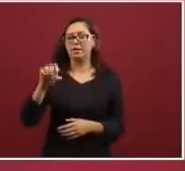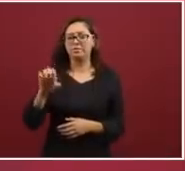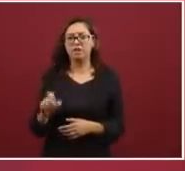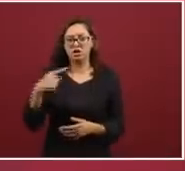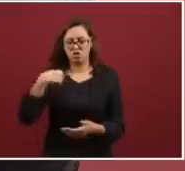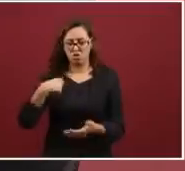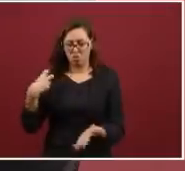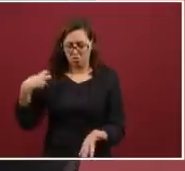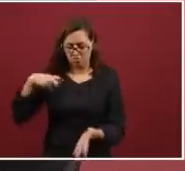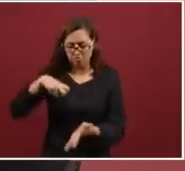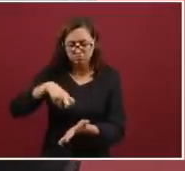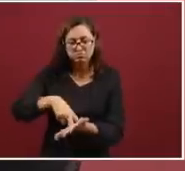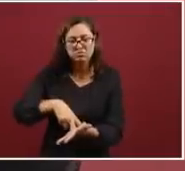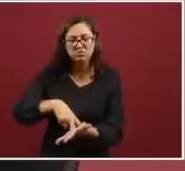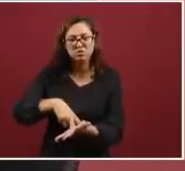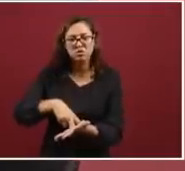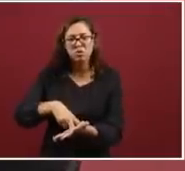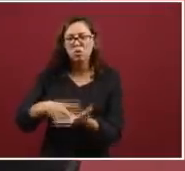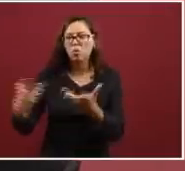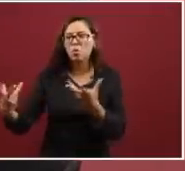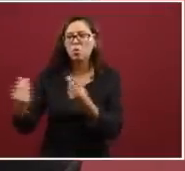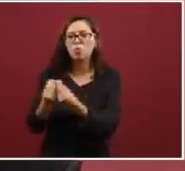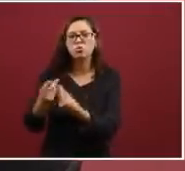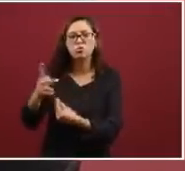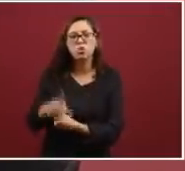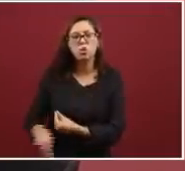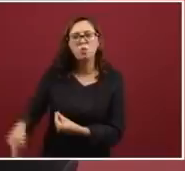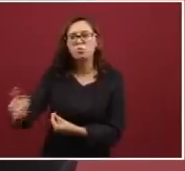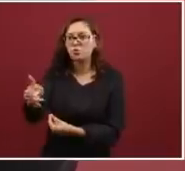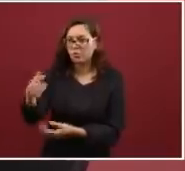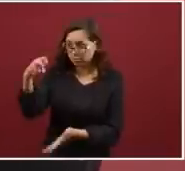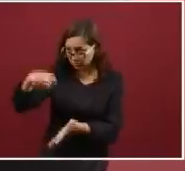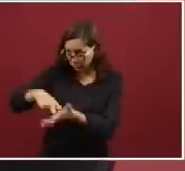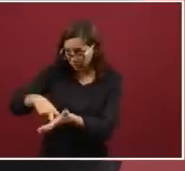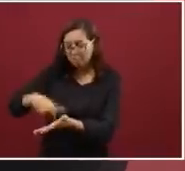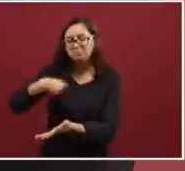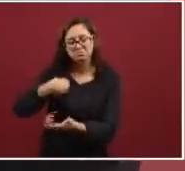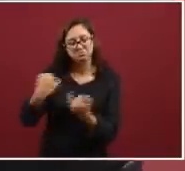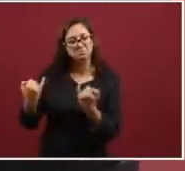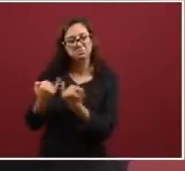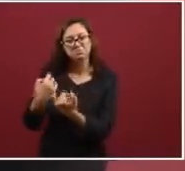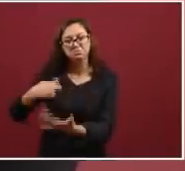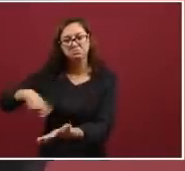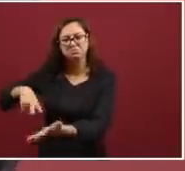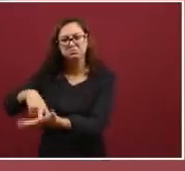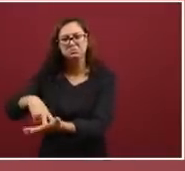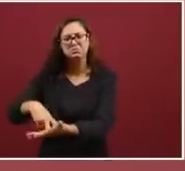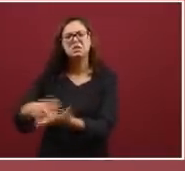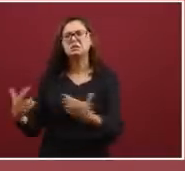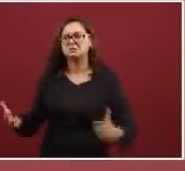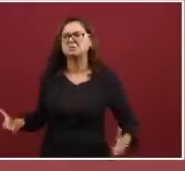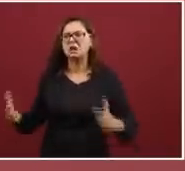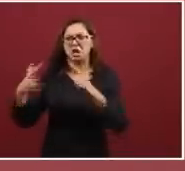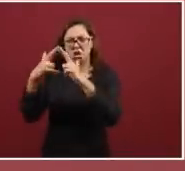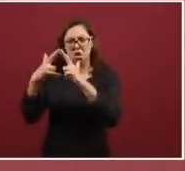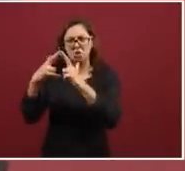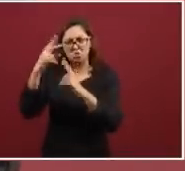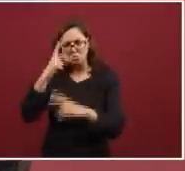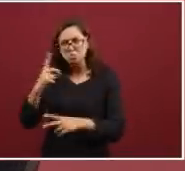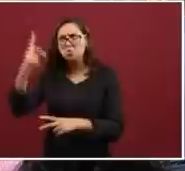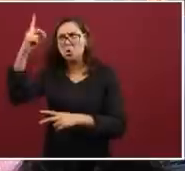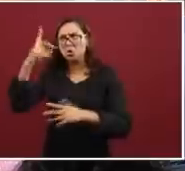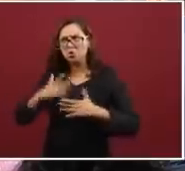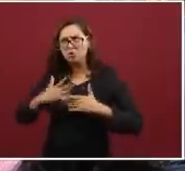pueblo. Estoy respetuoso de todas las religiones, de creyentes y de no creyentes.